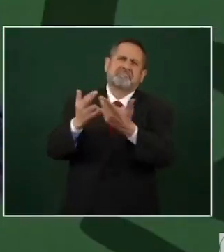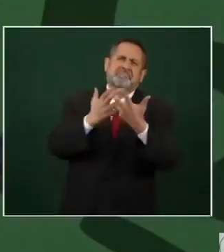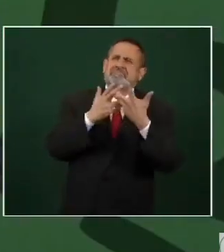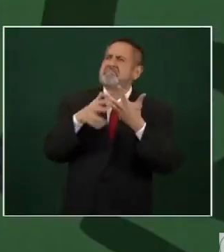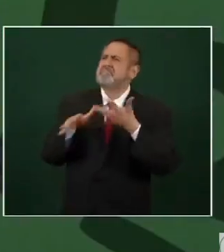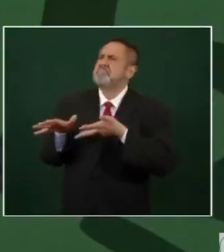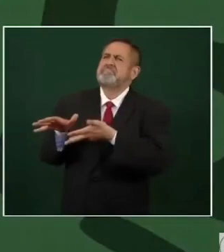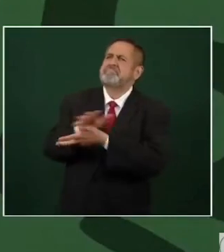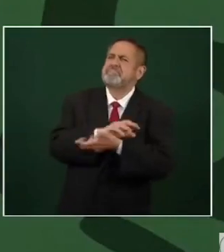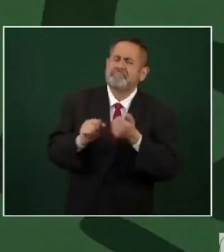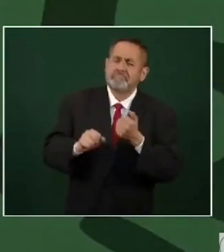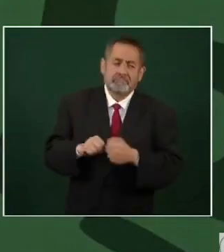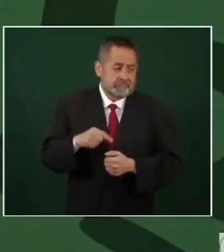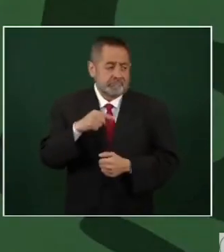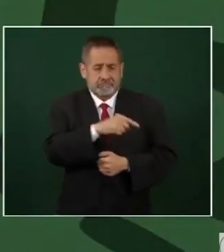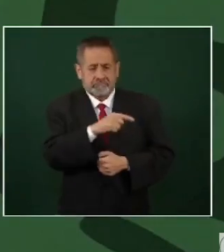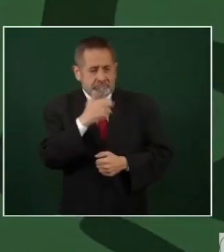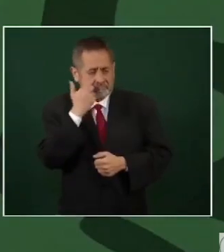destruir.